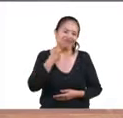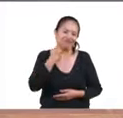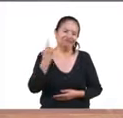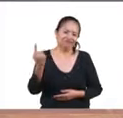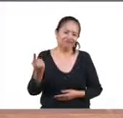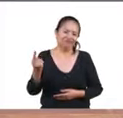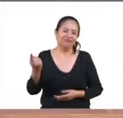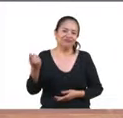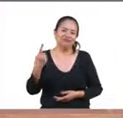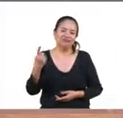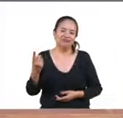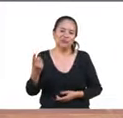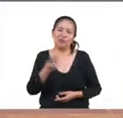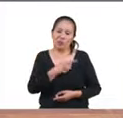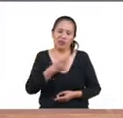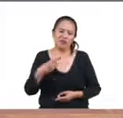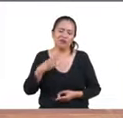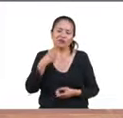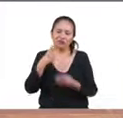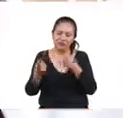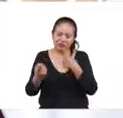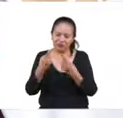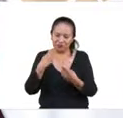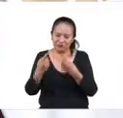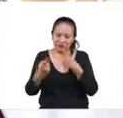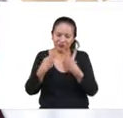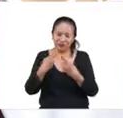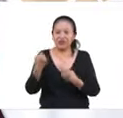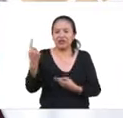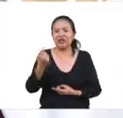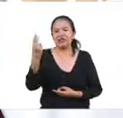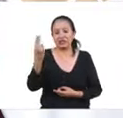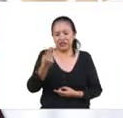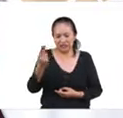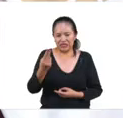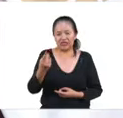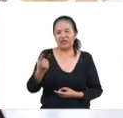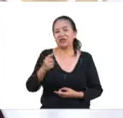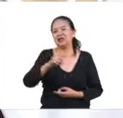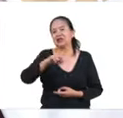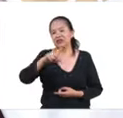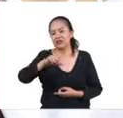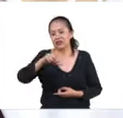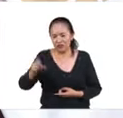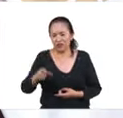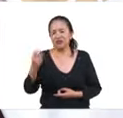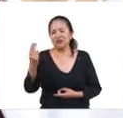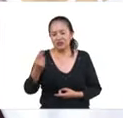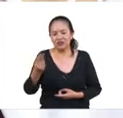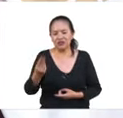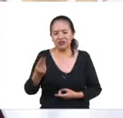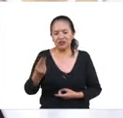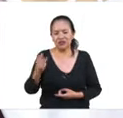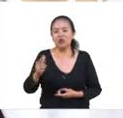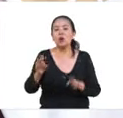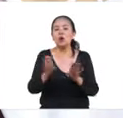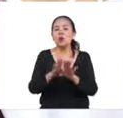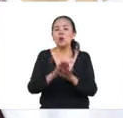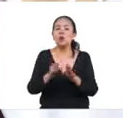un diálogo mucho más abierto, qué requieren de inmediato, qué requieren después, a partir de lo que dice la